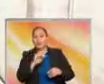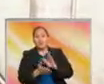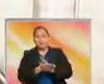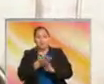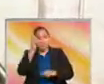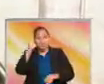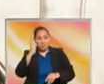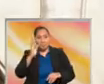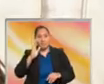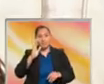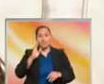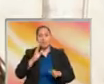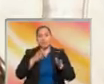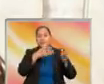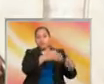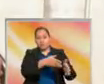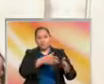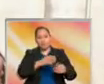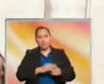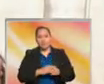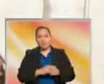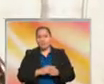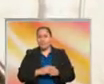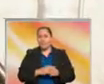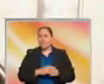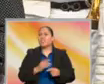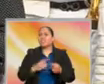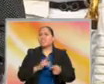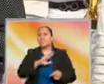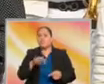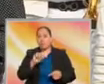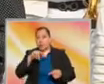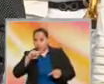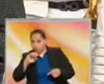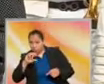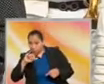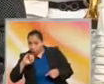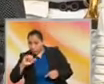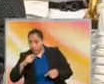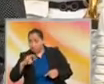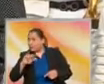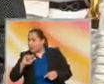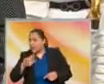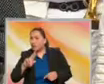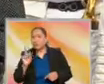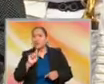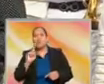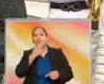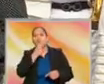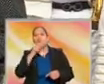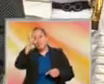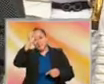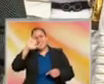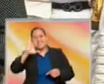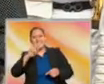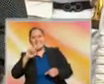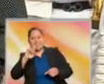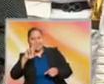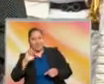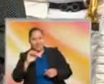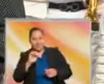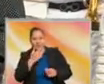ir al funeral de... ¿Quién se había muerto? ¿Antonio Aguilar va? Ah. No, el Chelelo fue el que le habló. ¿Quién? No, se murió Antonio